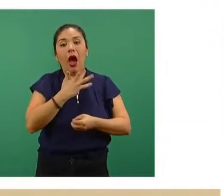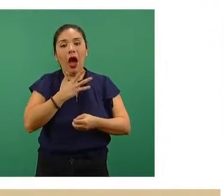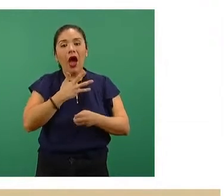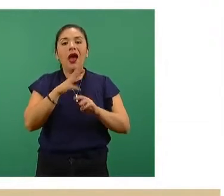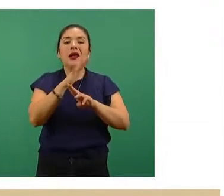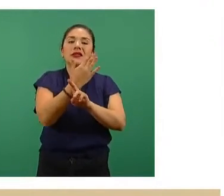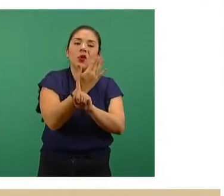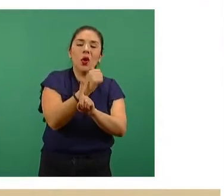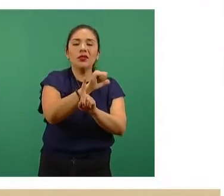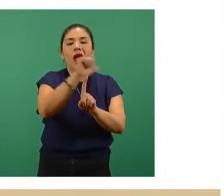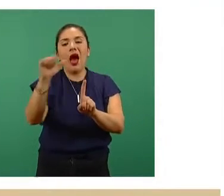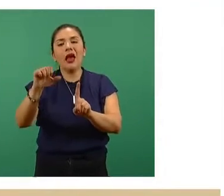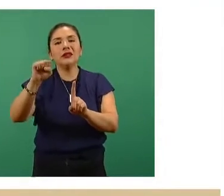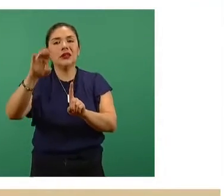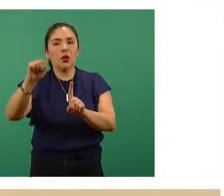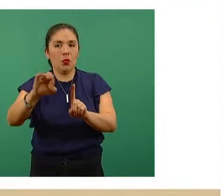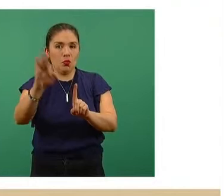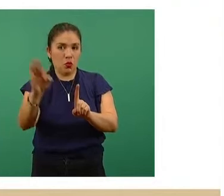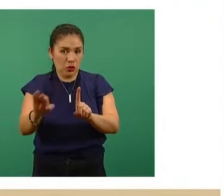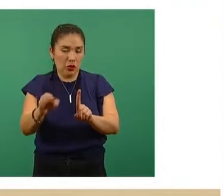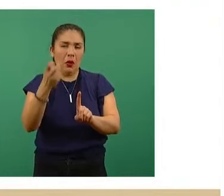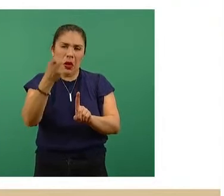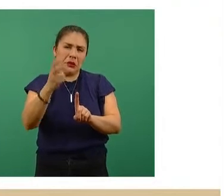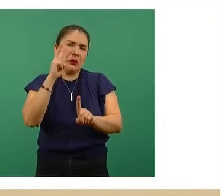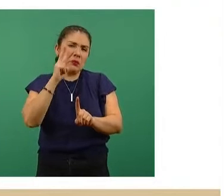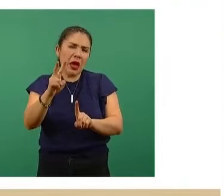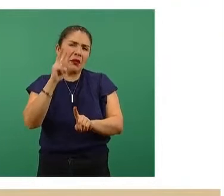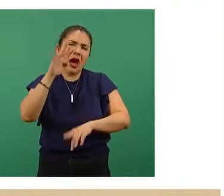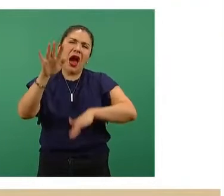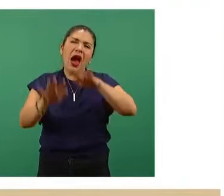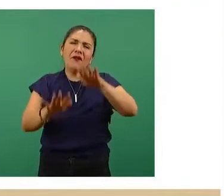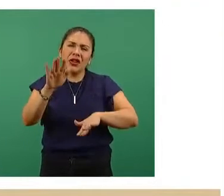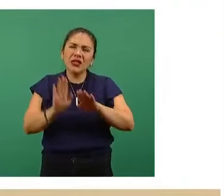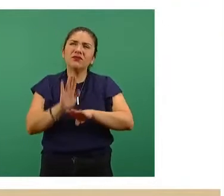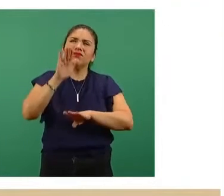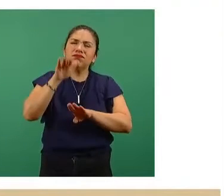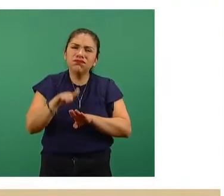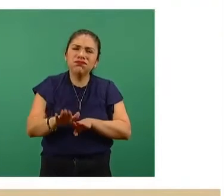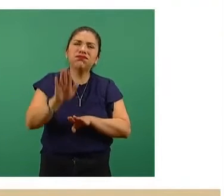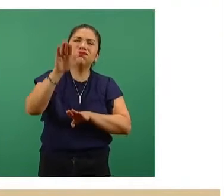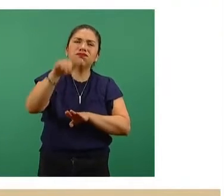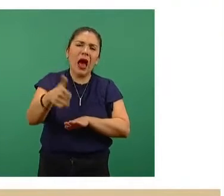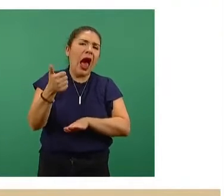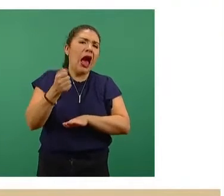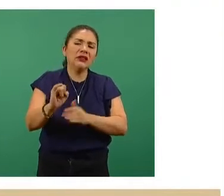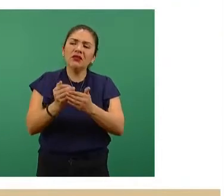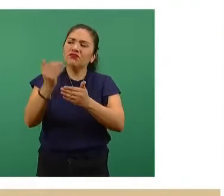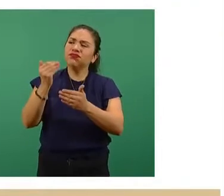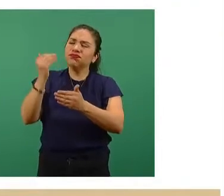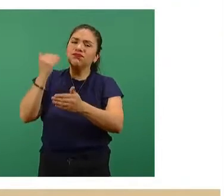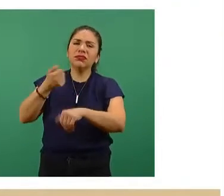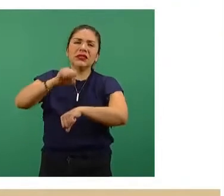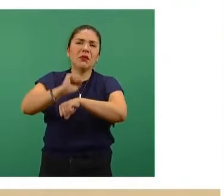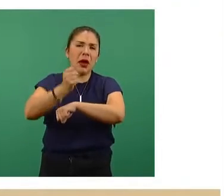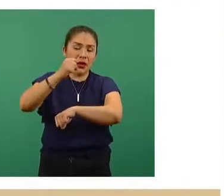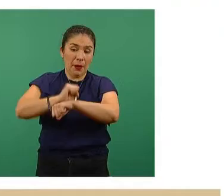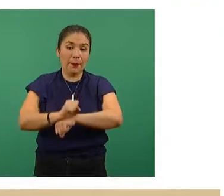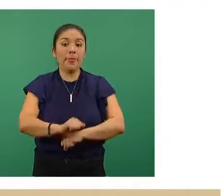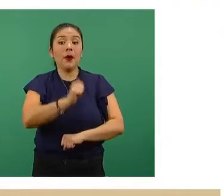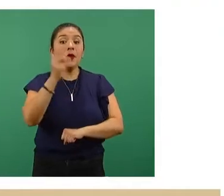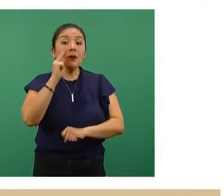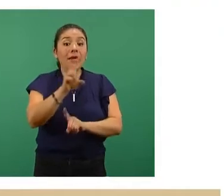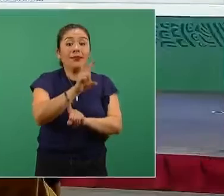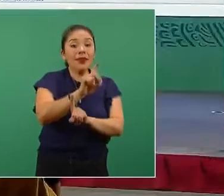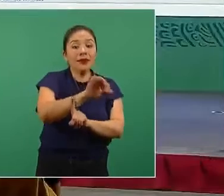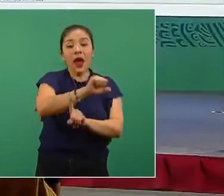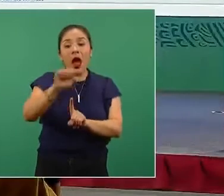entre el 50 y el 69, y esto lo hemos visto fluctuando también en las últimas semanas. Entre 30 y